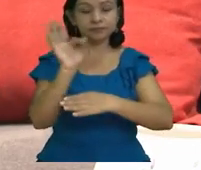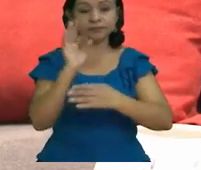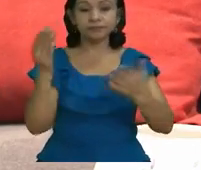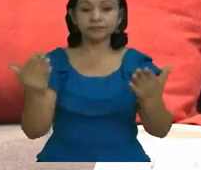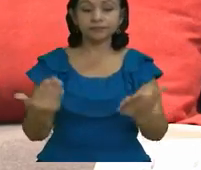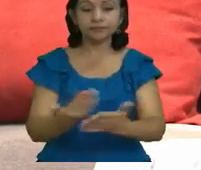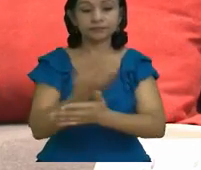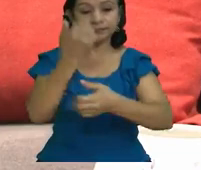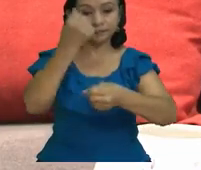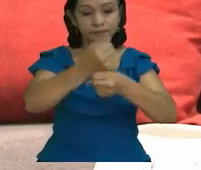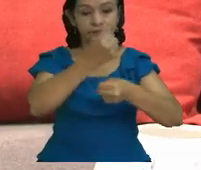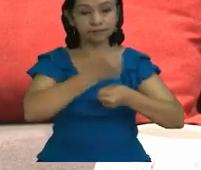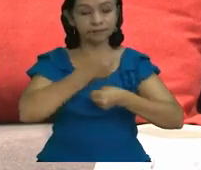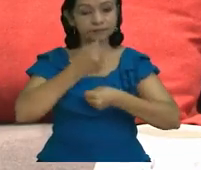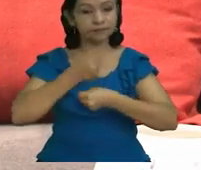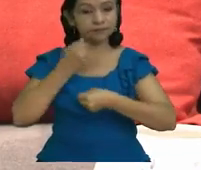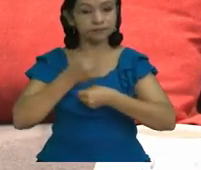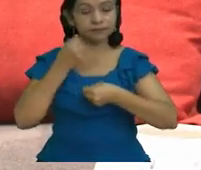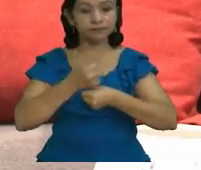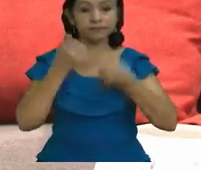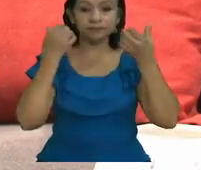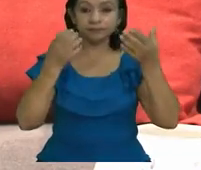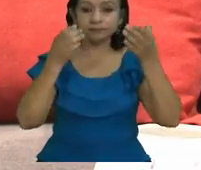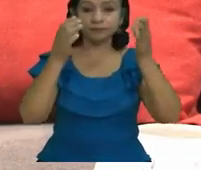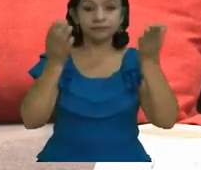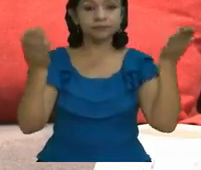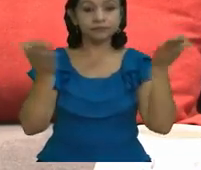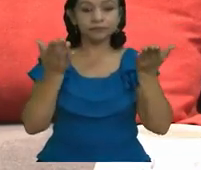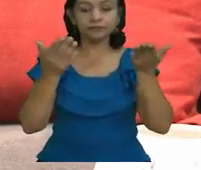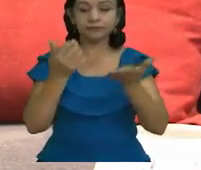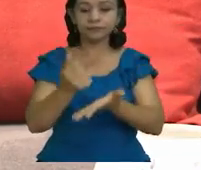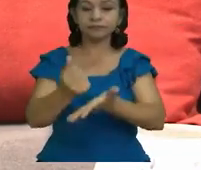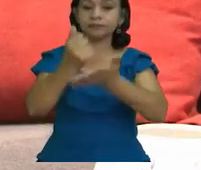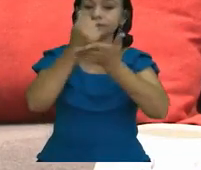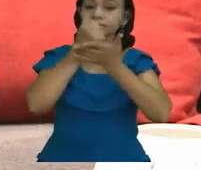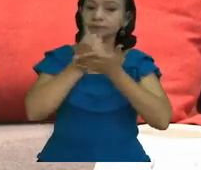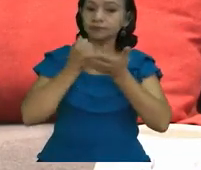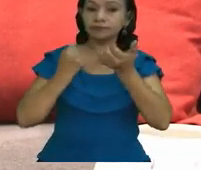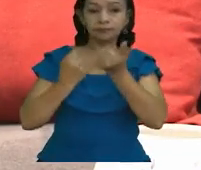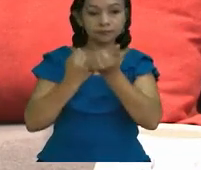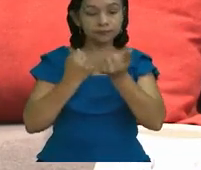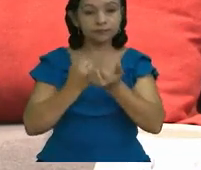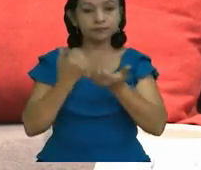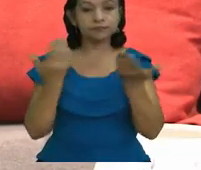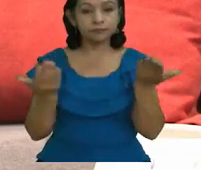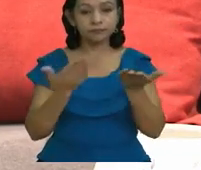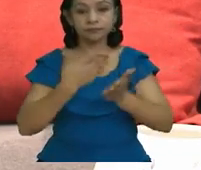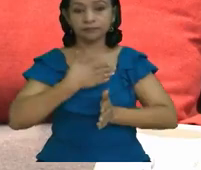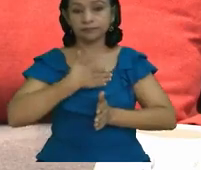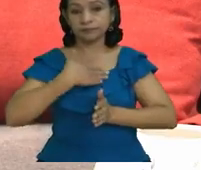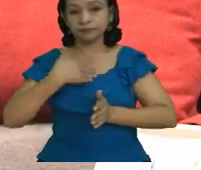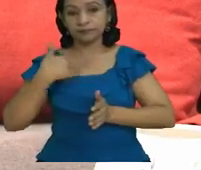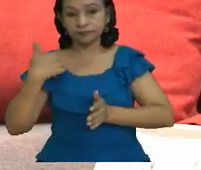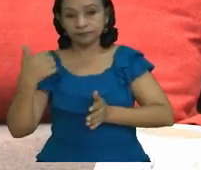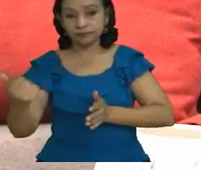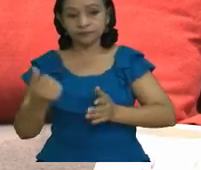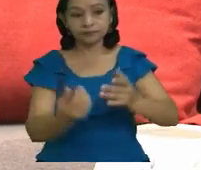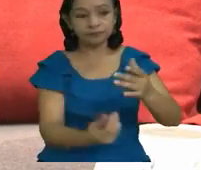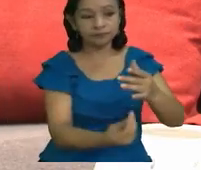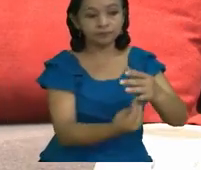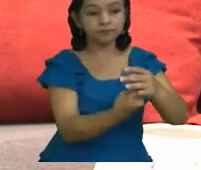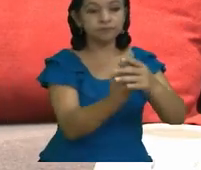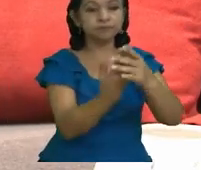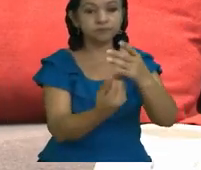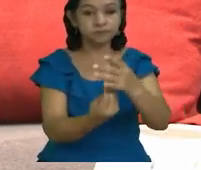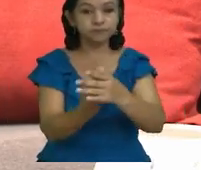trabajo, de adoptar los nuevos procesos. Entonces, eso ha venido a contribuir, a ayudar al mejoramiento, al incremento de la producción de